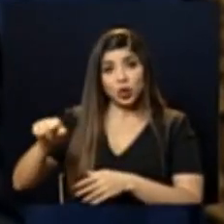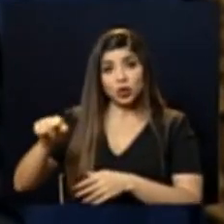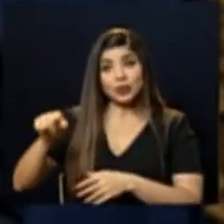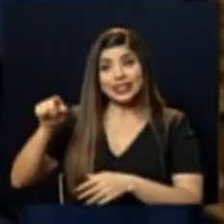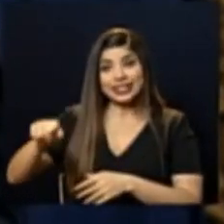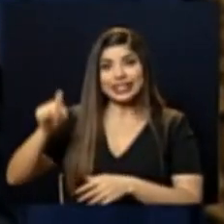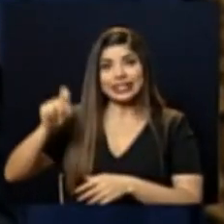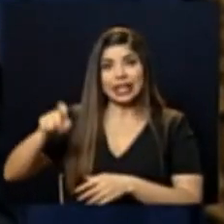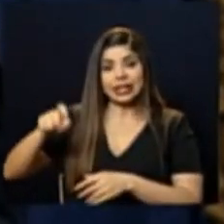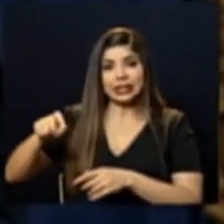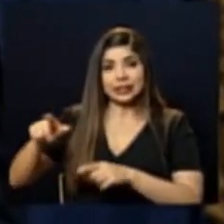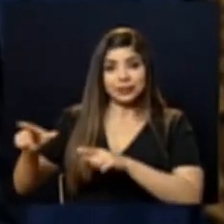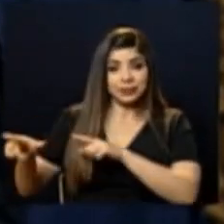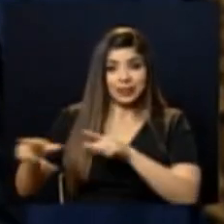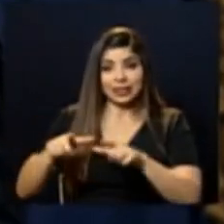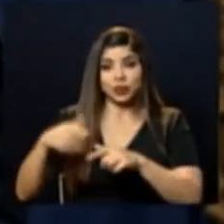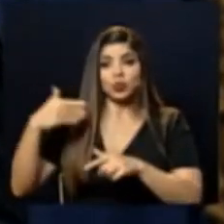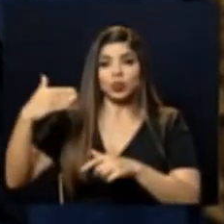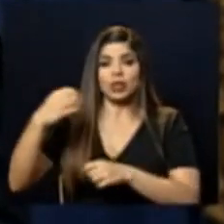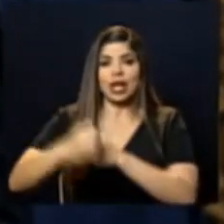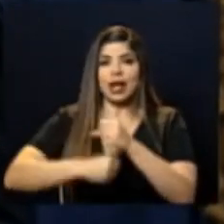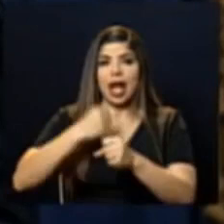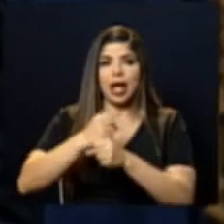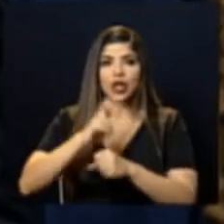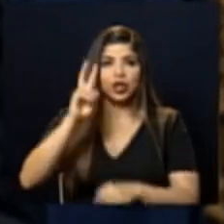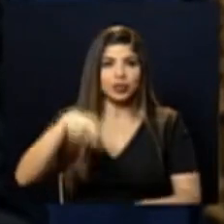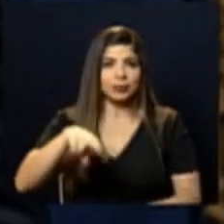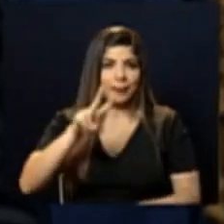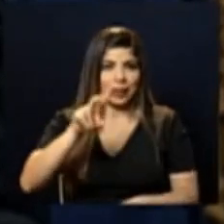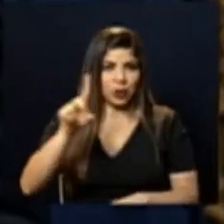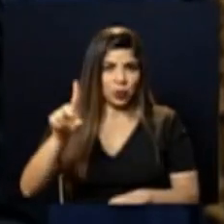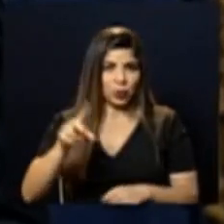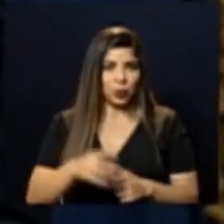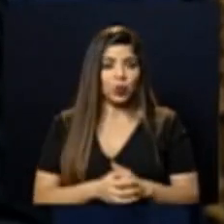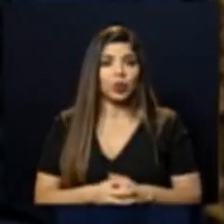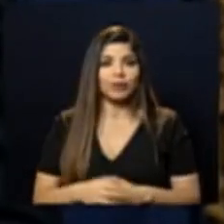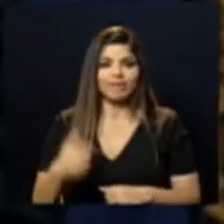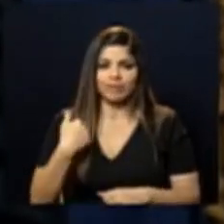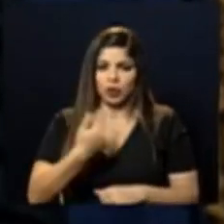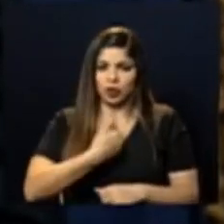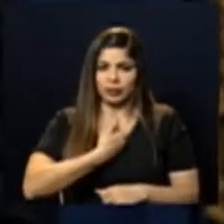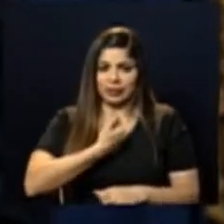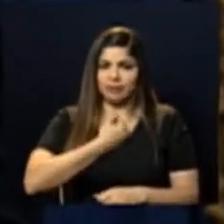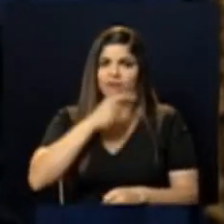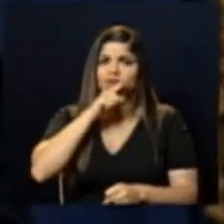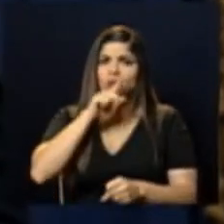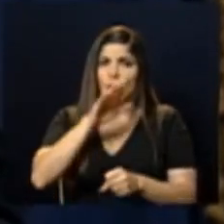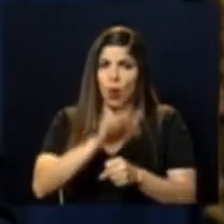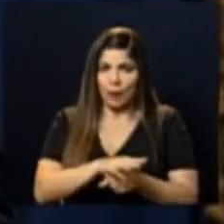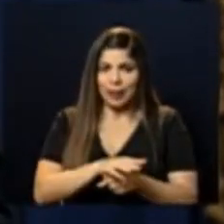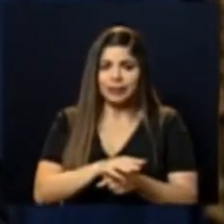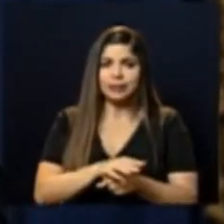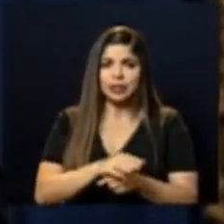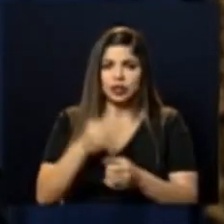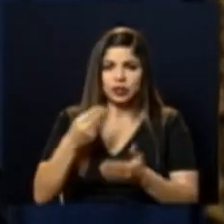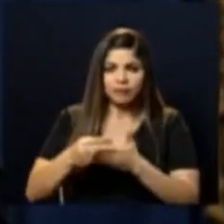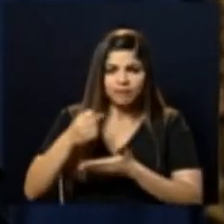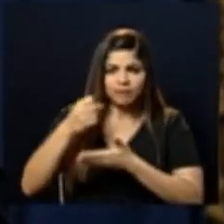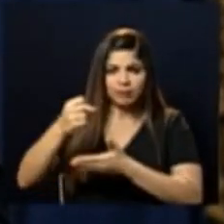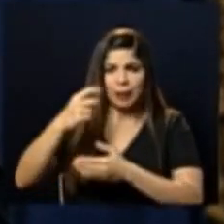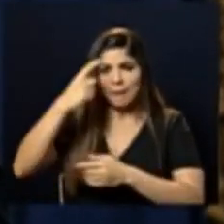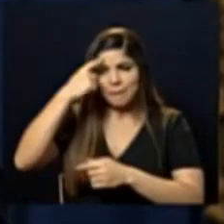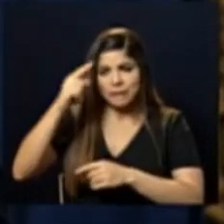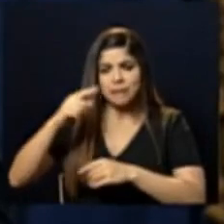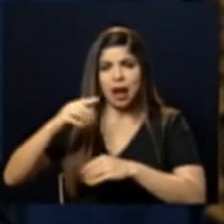deberán finalizar en el año 2021. Es nuestro compromiso terminar de financiar las